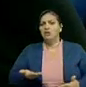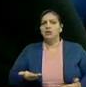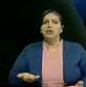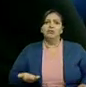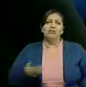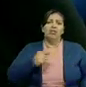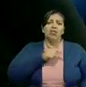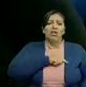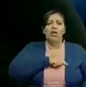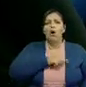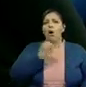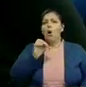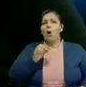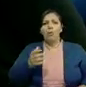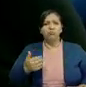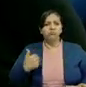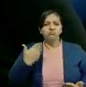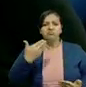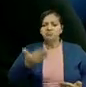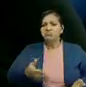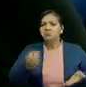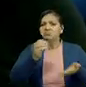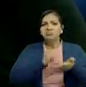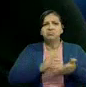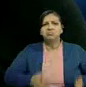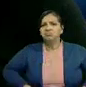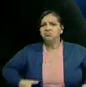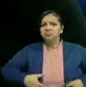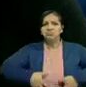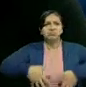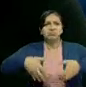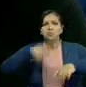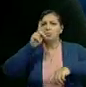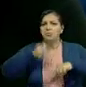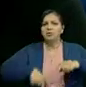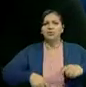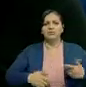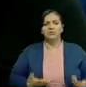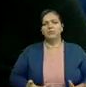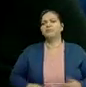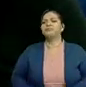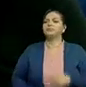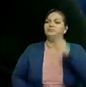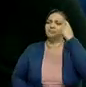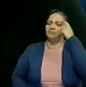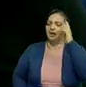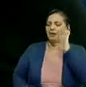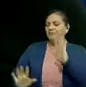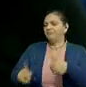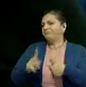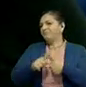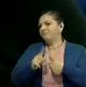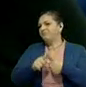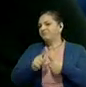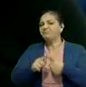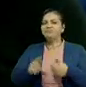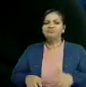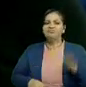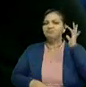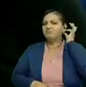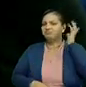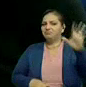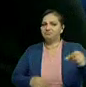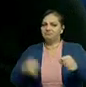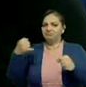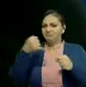terminasen votando a favor de la despenalización del aborto por violación, por incesto, por inseminación no consentida, por